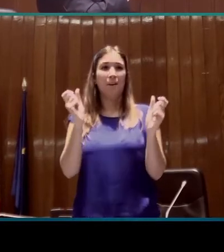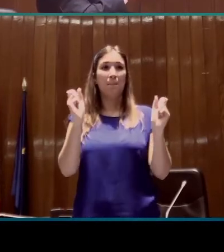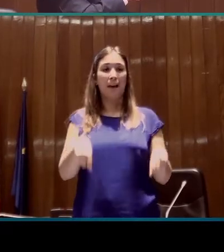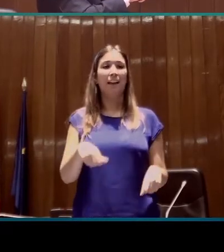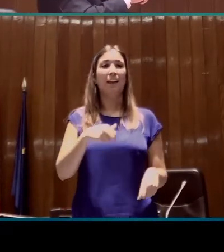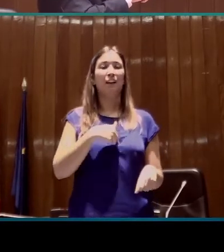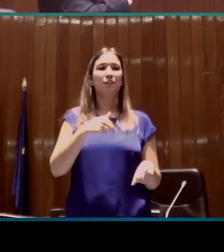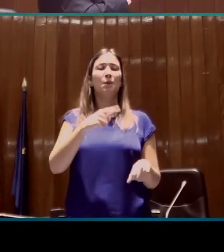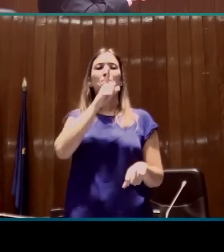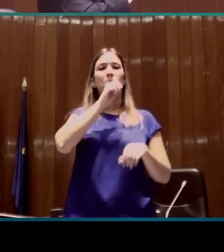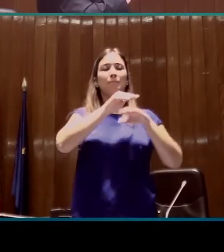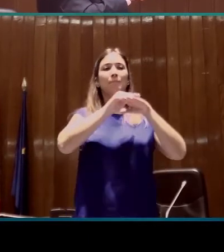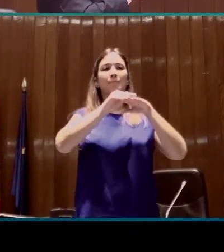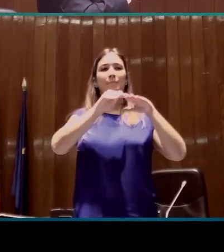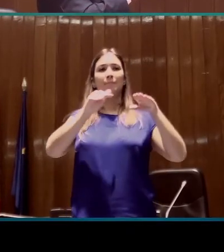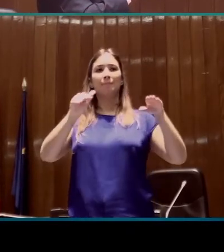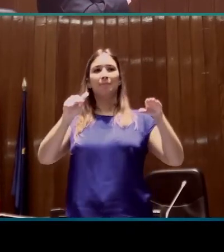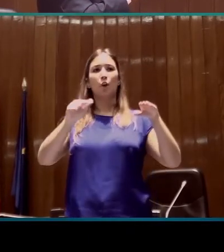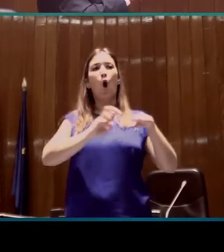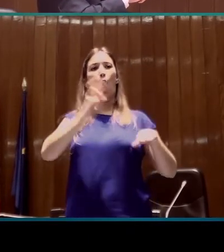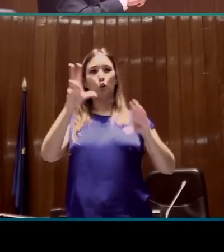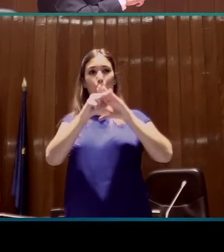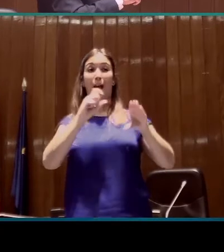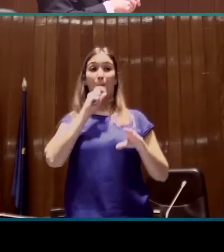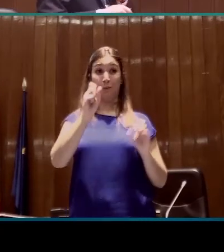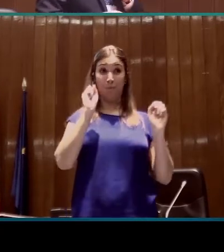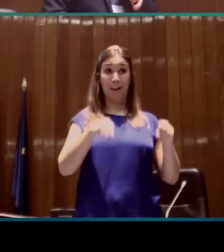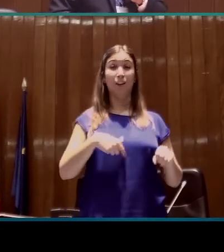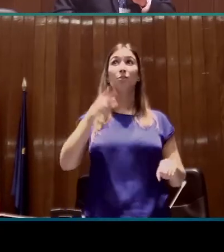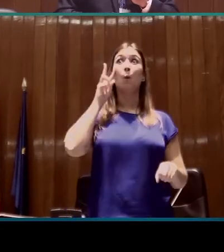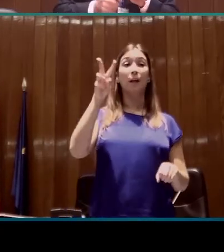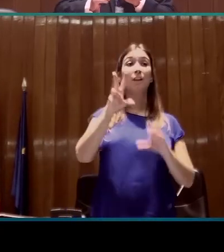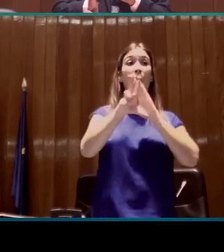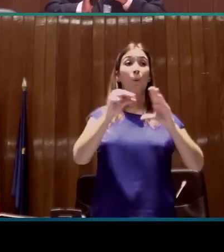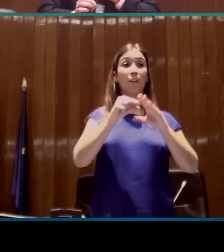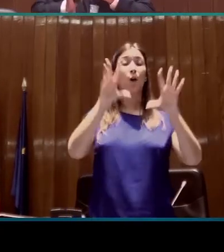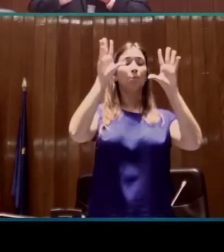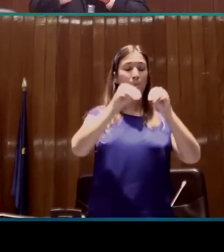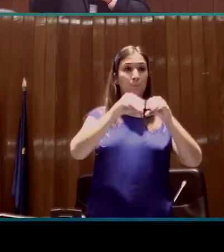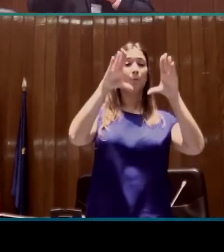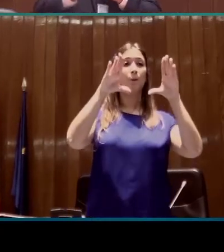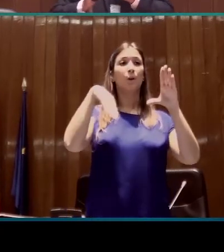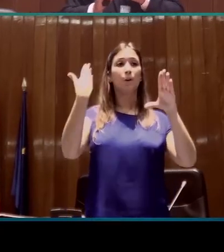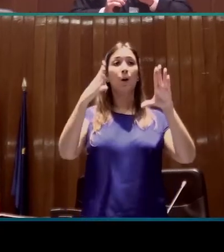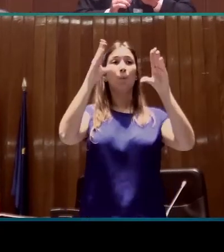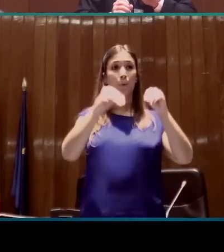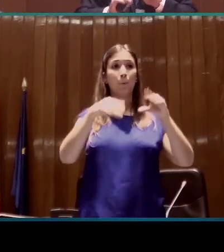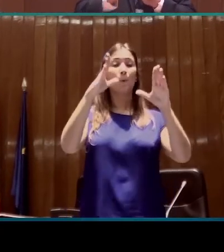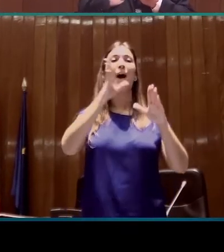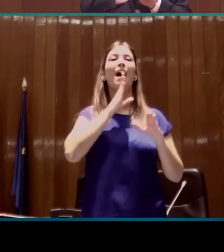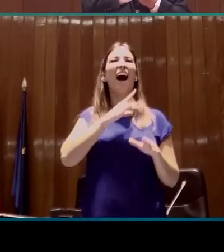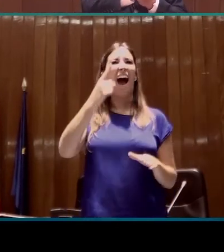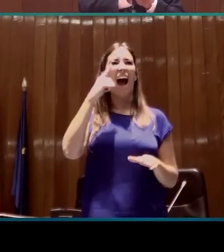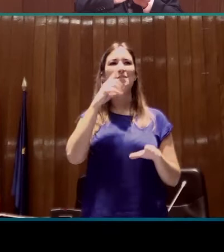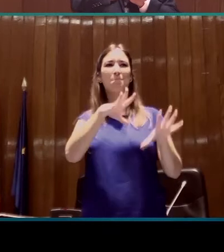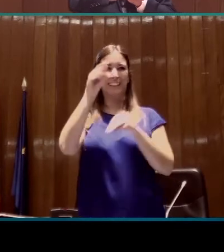100 milisegundos en blanco y vamos a presentar otro vídeo y sobre ese vídeo lo que te vamos a pedir es una respuesta como antes, ¿no? Es decir,